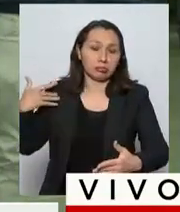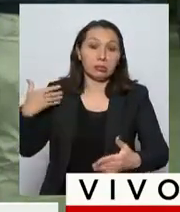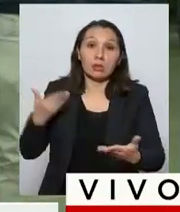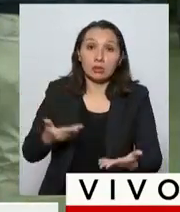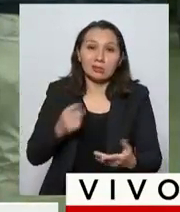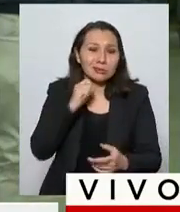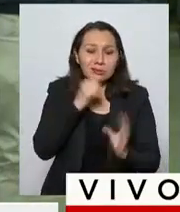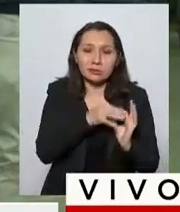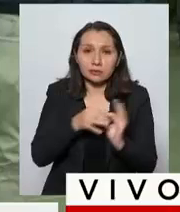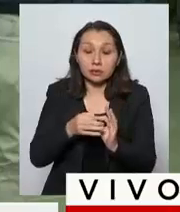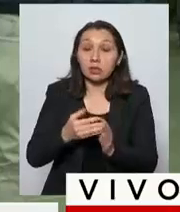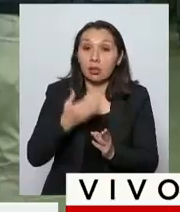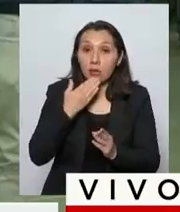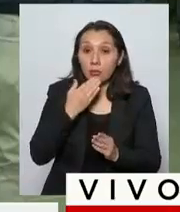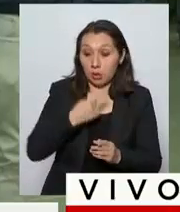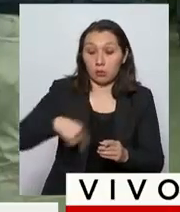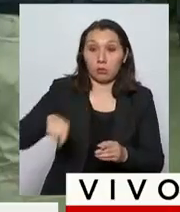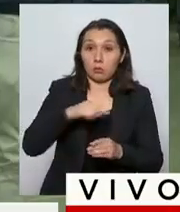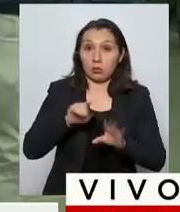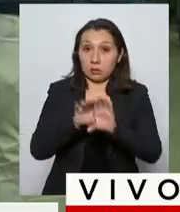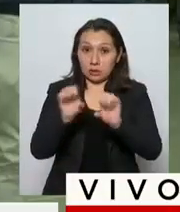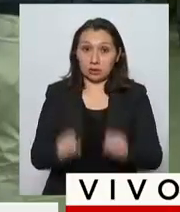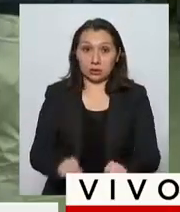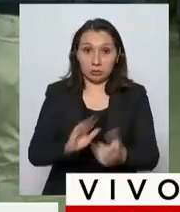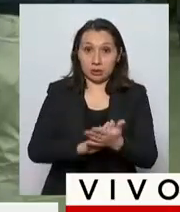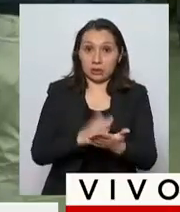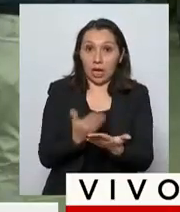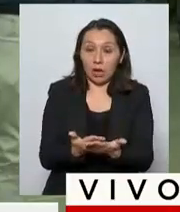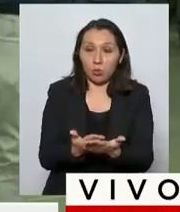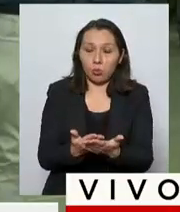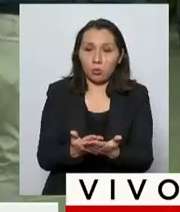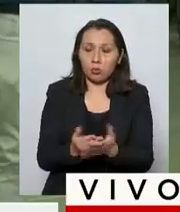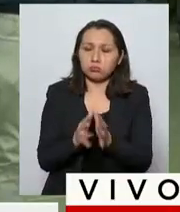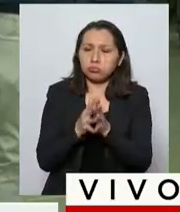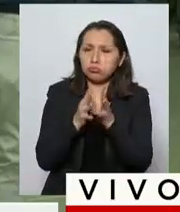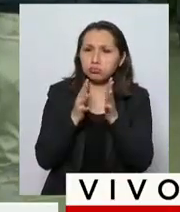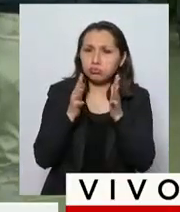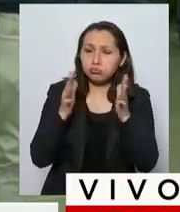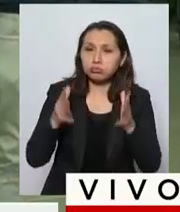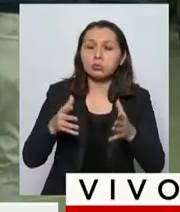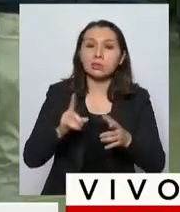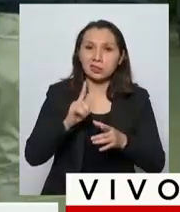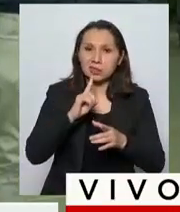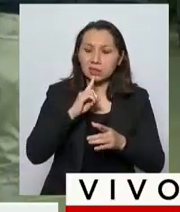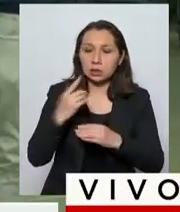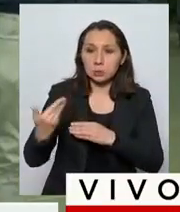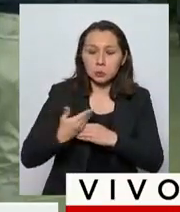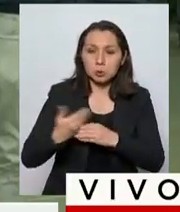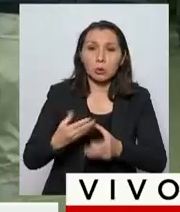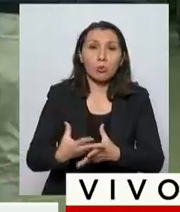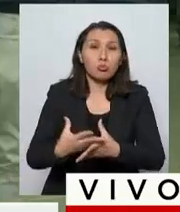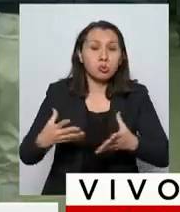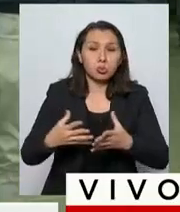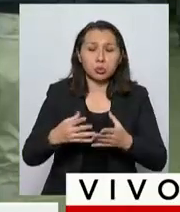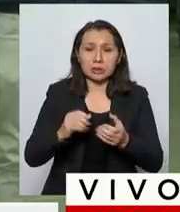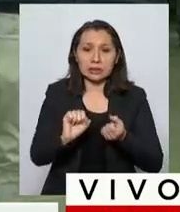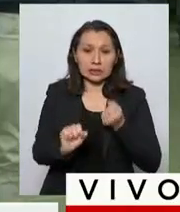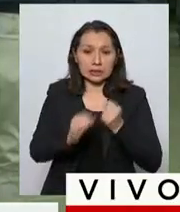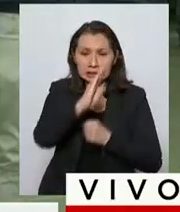también que nuestro sistema de salud está extraordinariamente exigido,